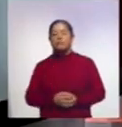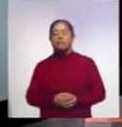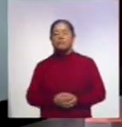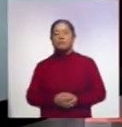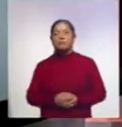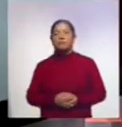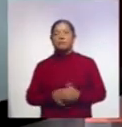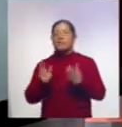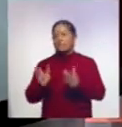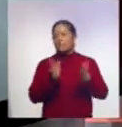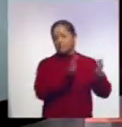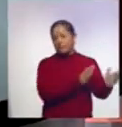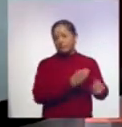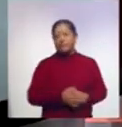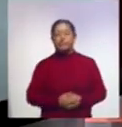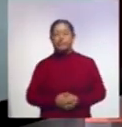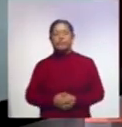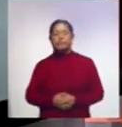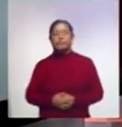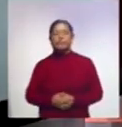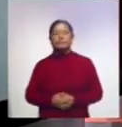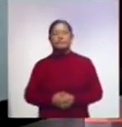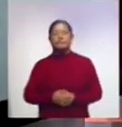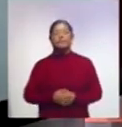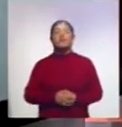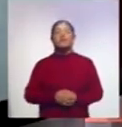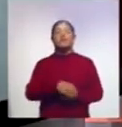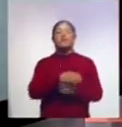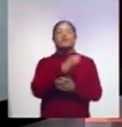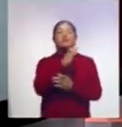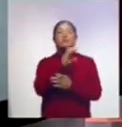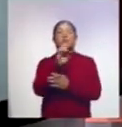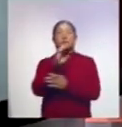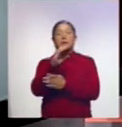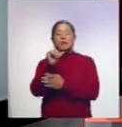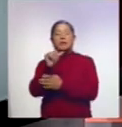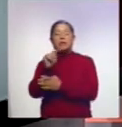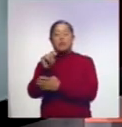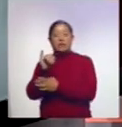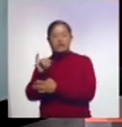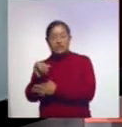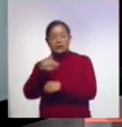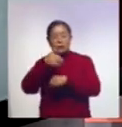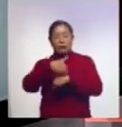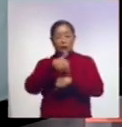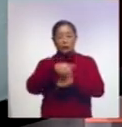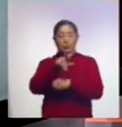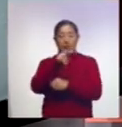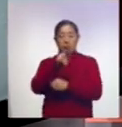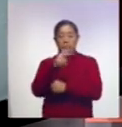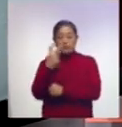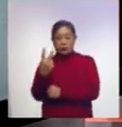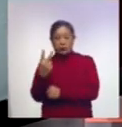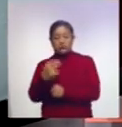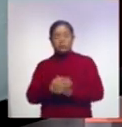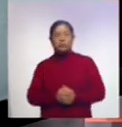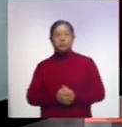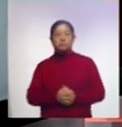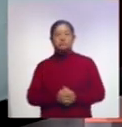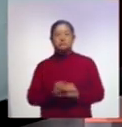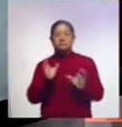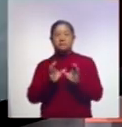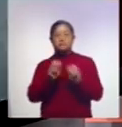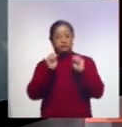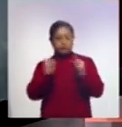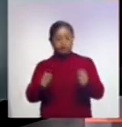Vamos a otras cosas, porque el Centro de Capacitación para el Trabajo Industrial número 82 certifica